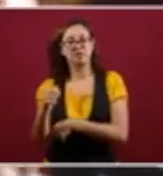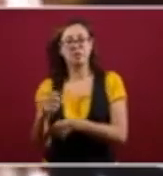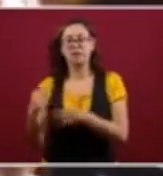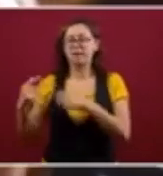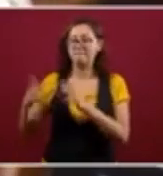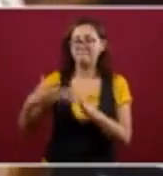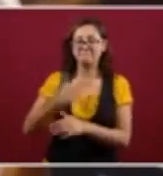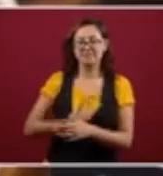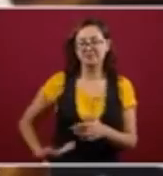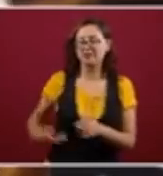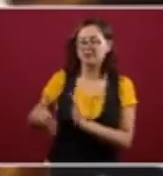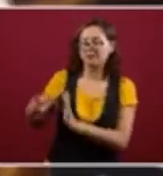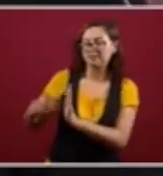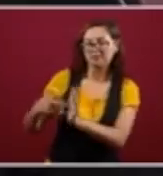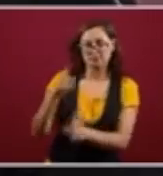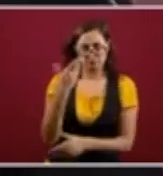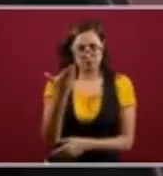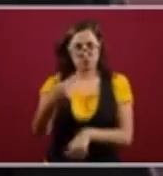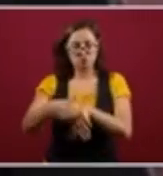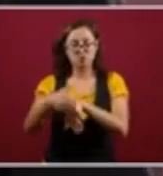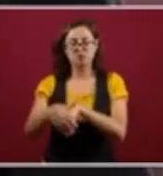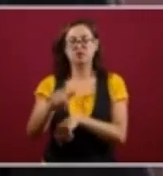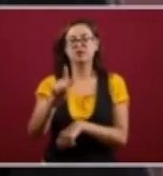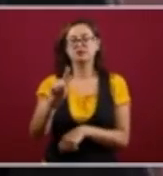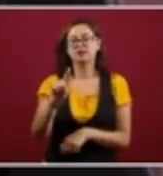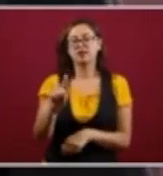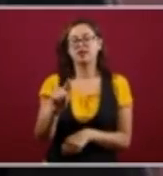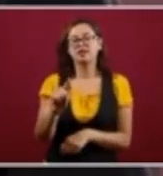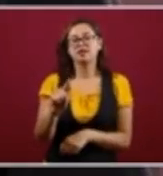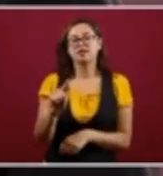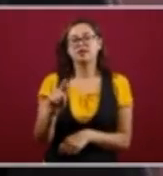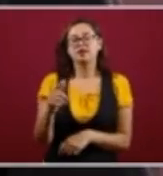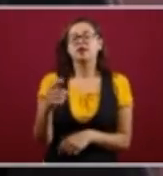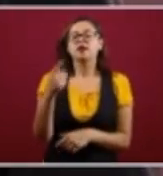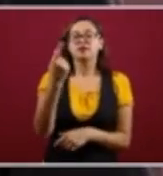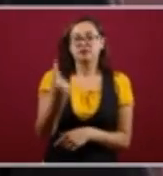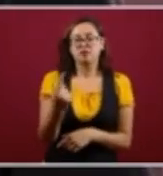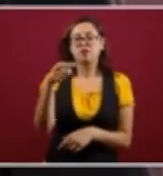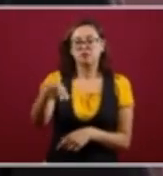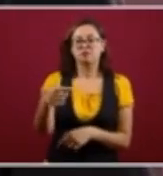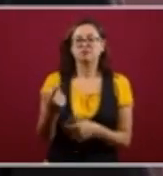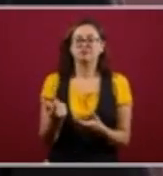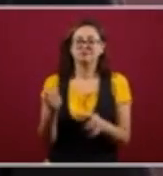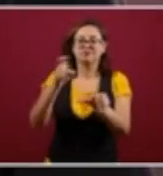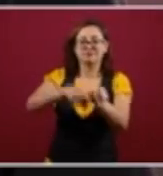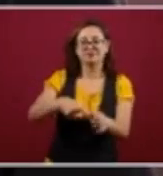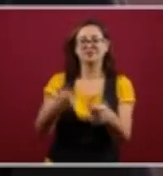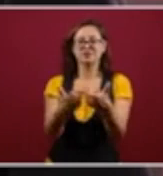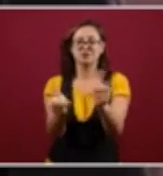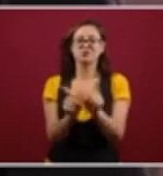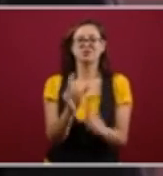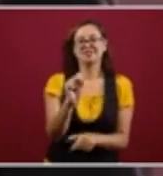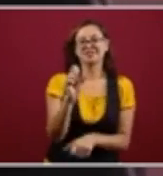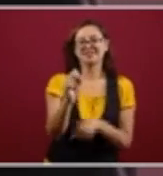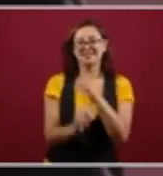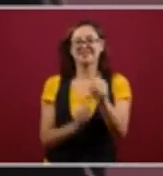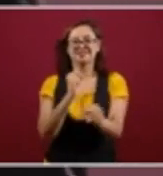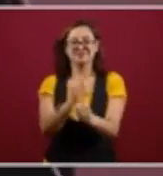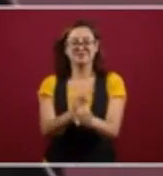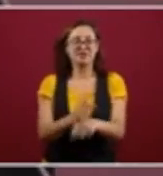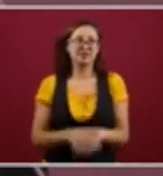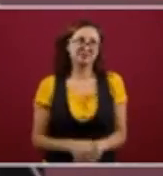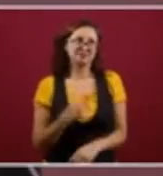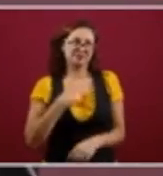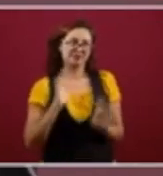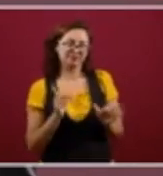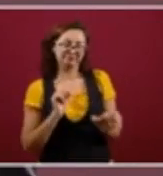65 años, nació el 13 de noviembre de 1953 y entra al club de los 60 años. Sí, estamos en eso.